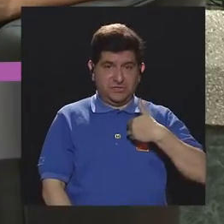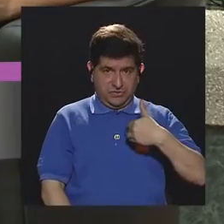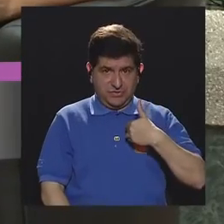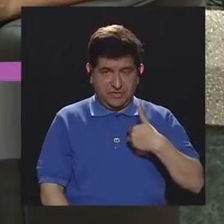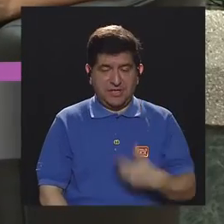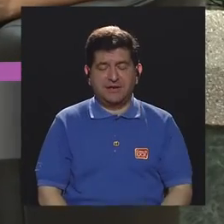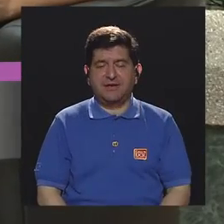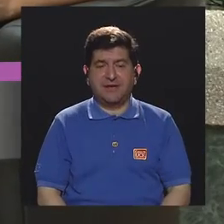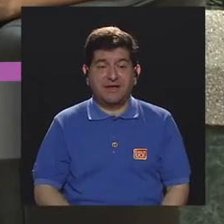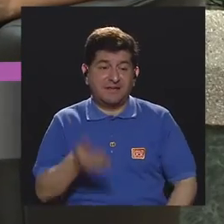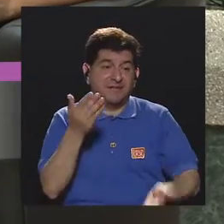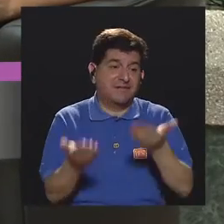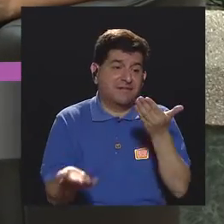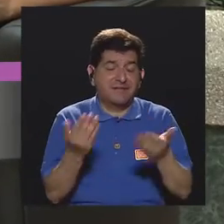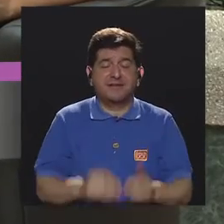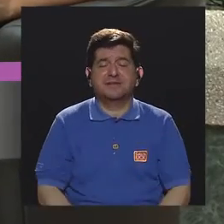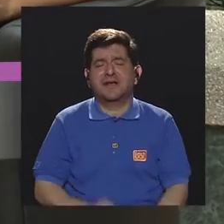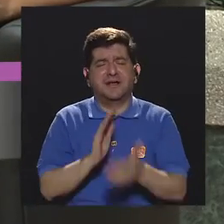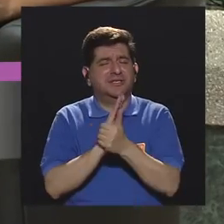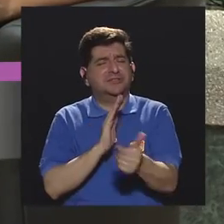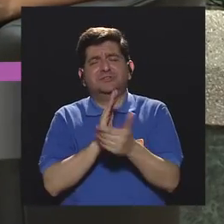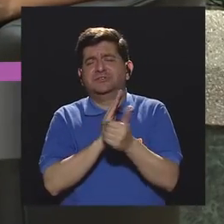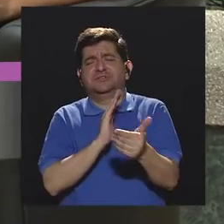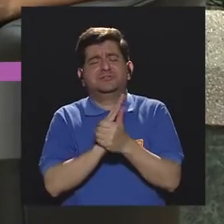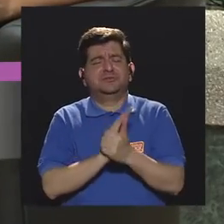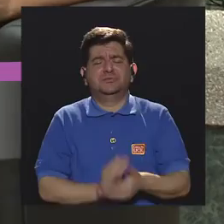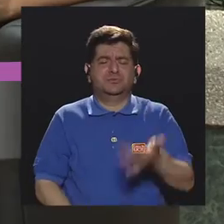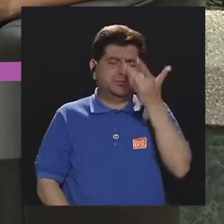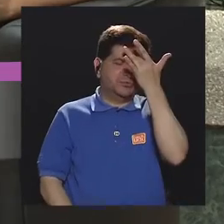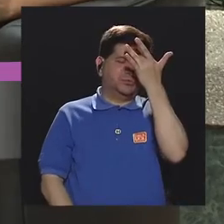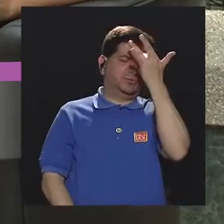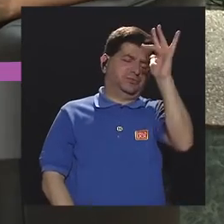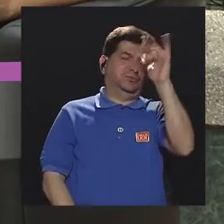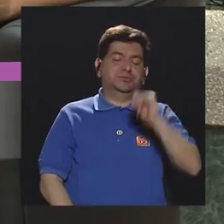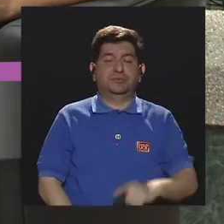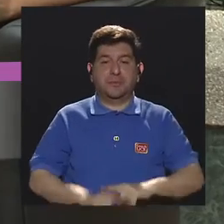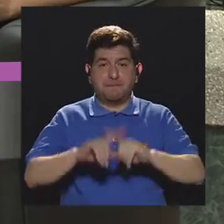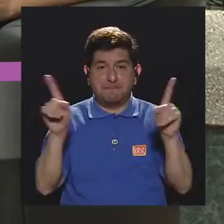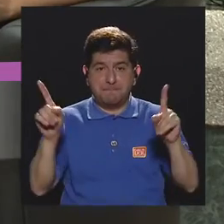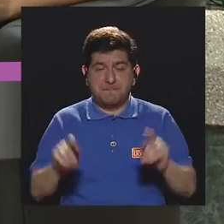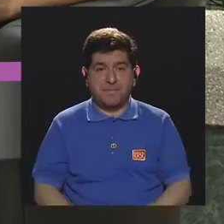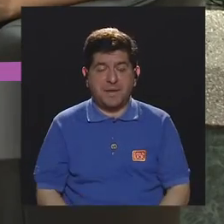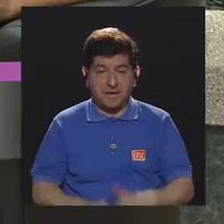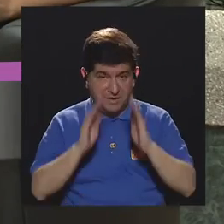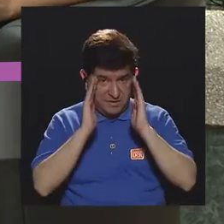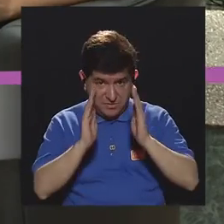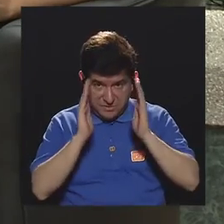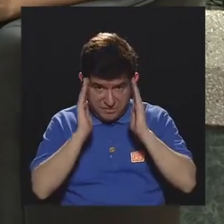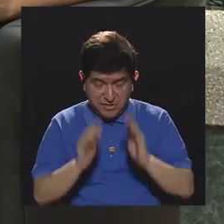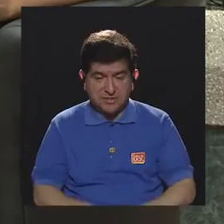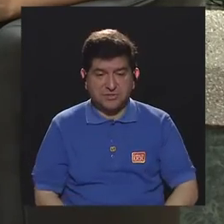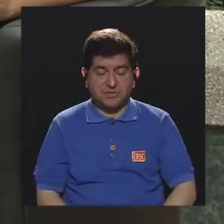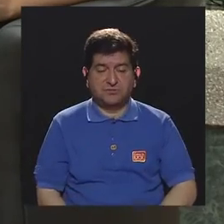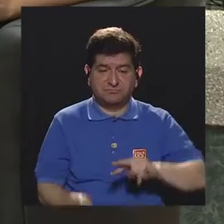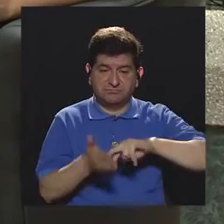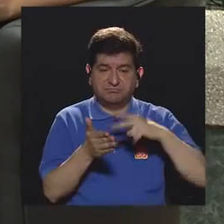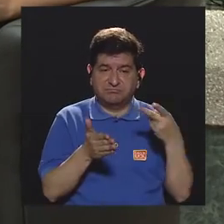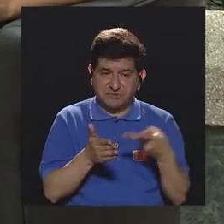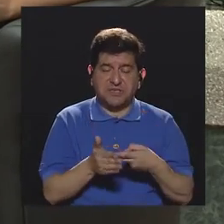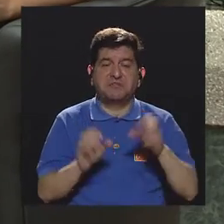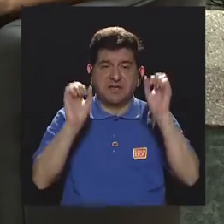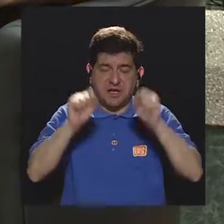tienen maravillosas habilidades, son muy inteligentes, pero de no tratarla pueden terminar con su